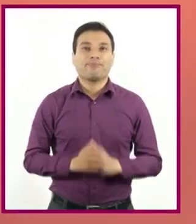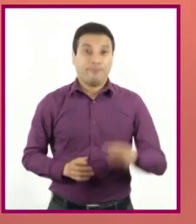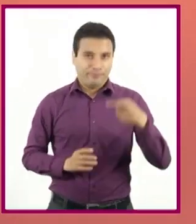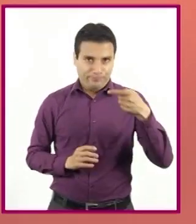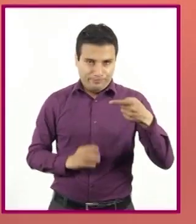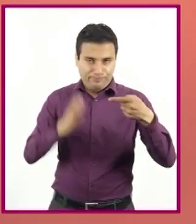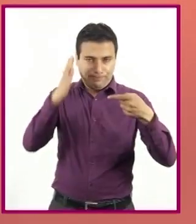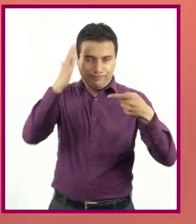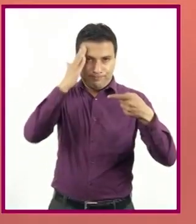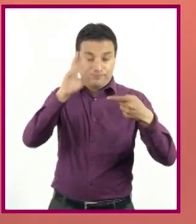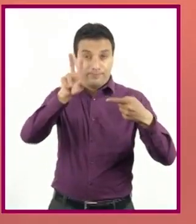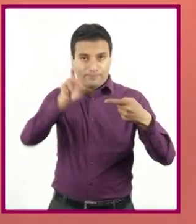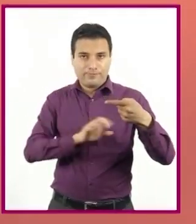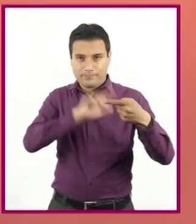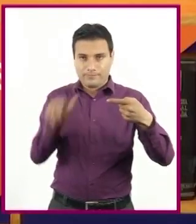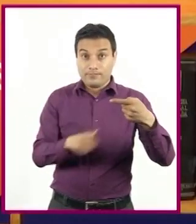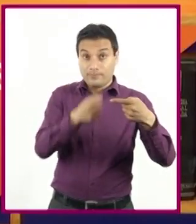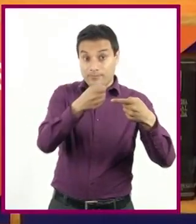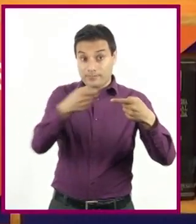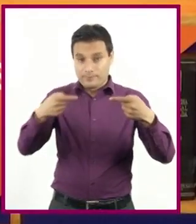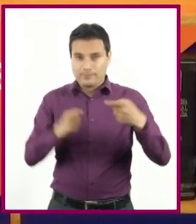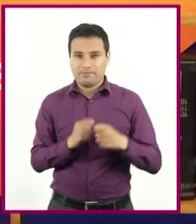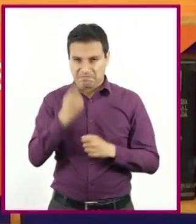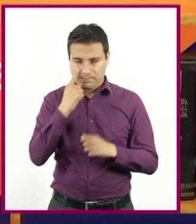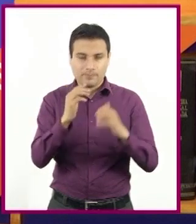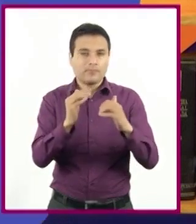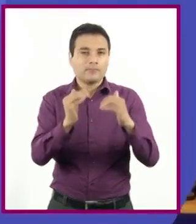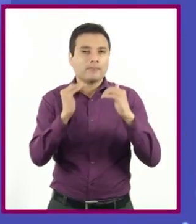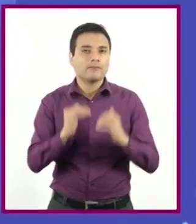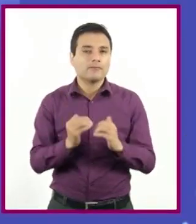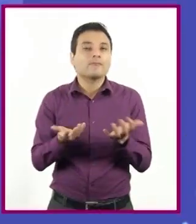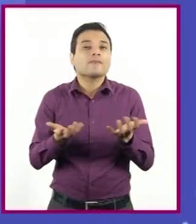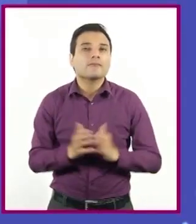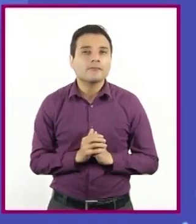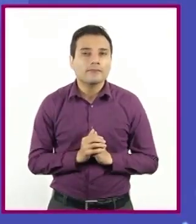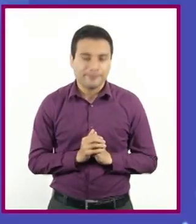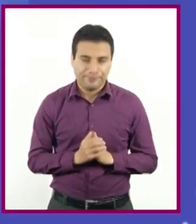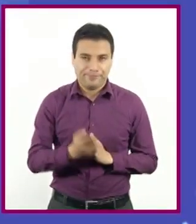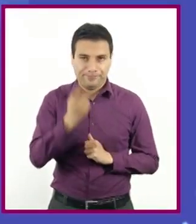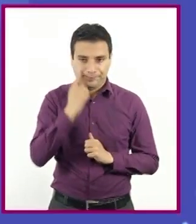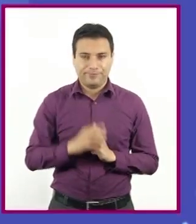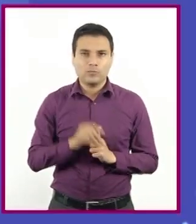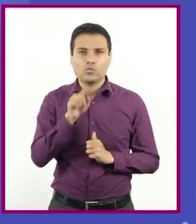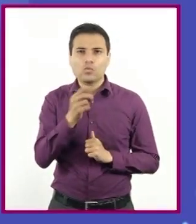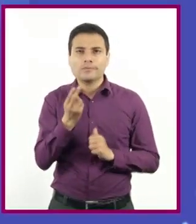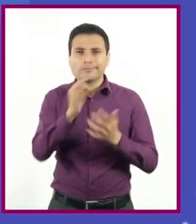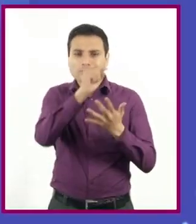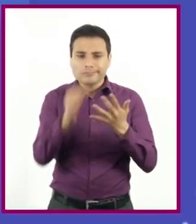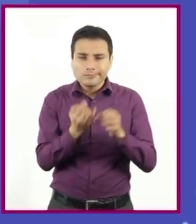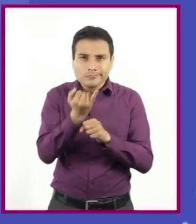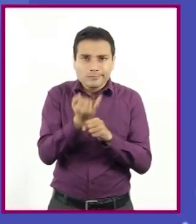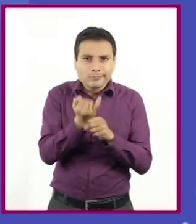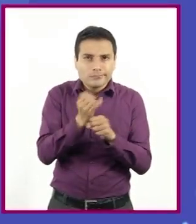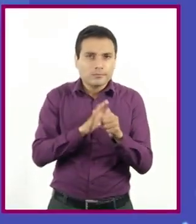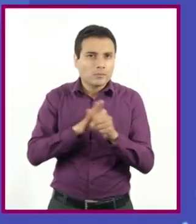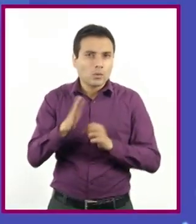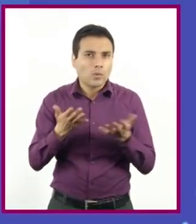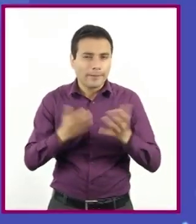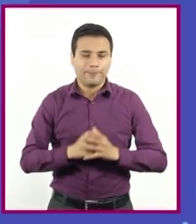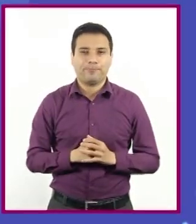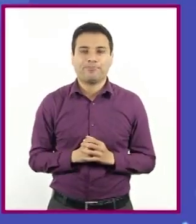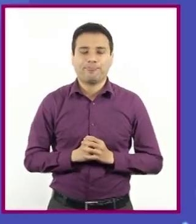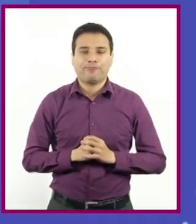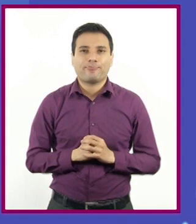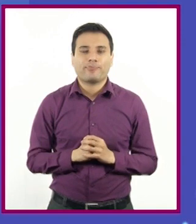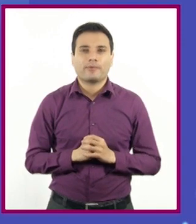tus secciones. Revisemos el siguiente paso: aspectos que necesitamos investigar. Como